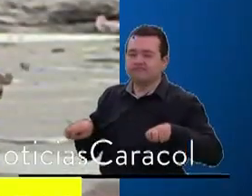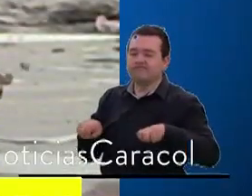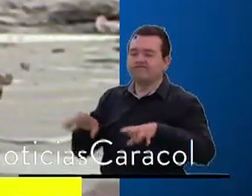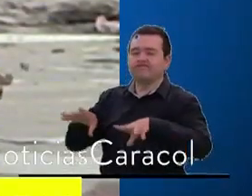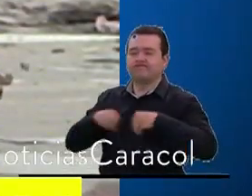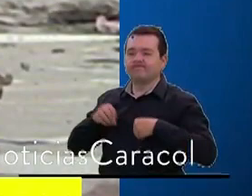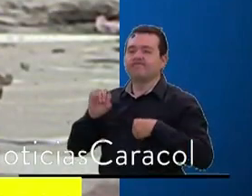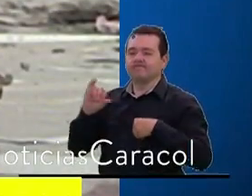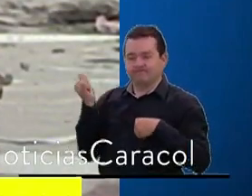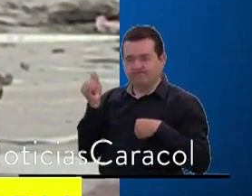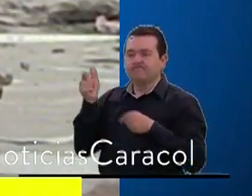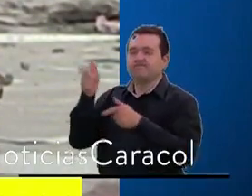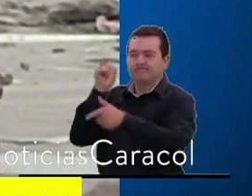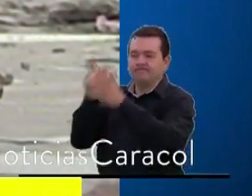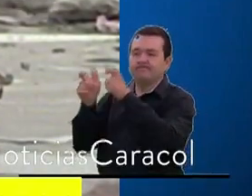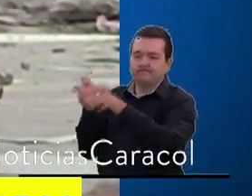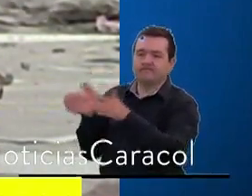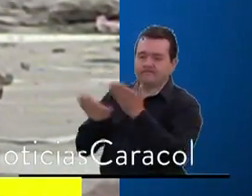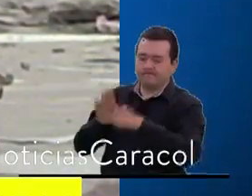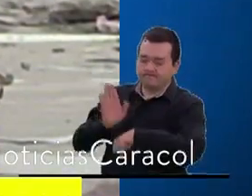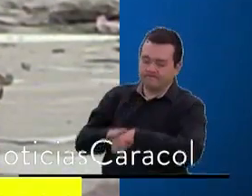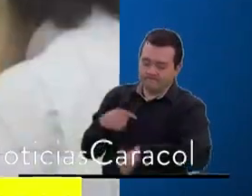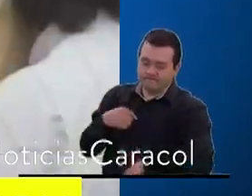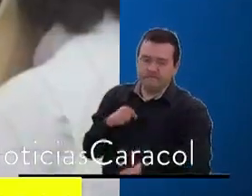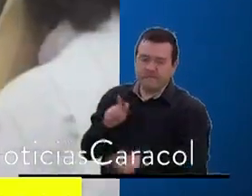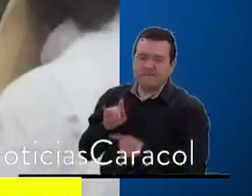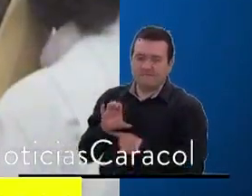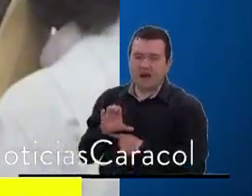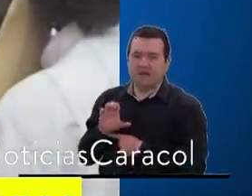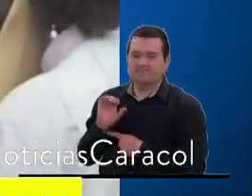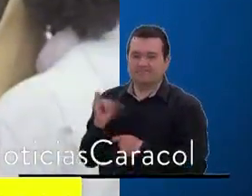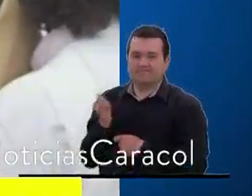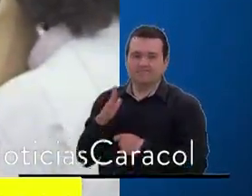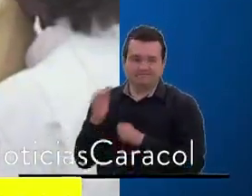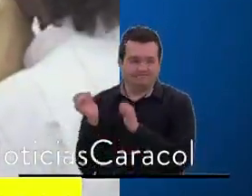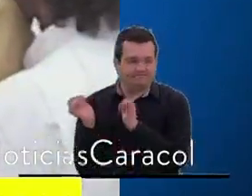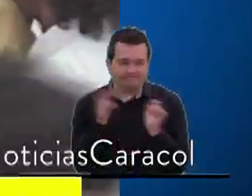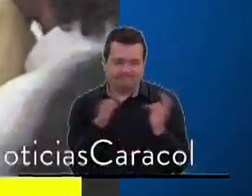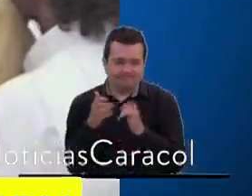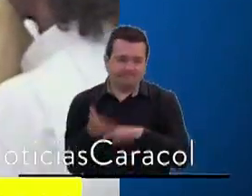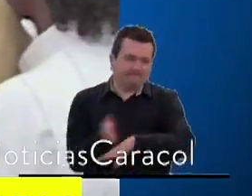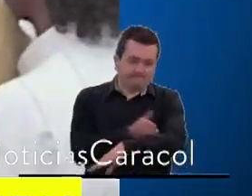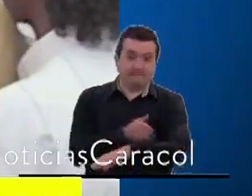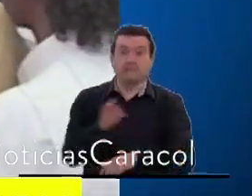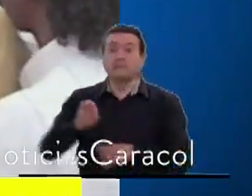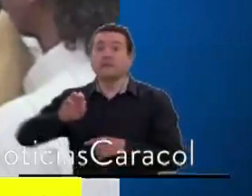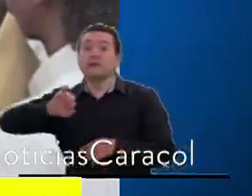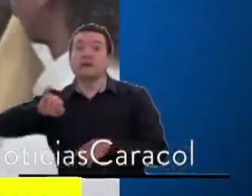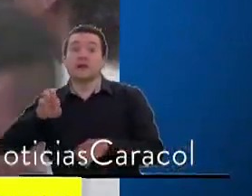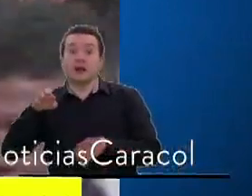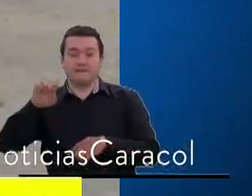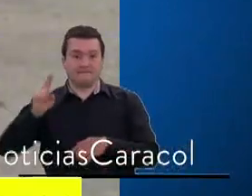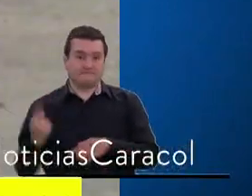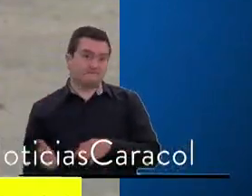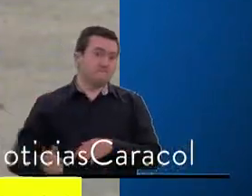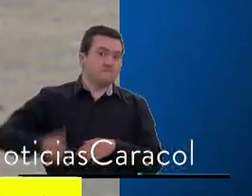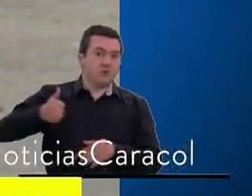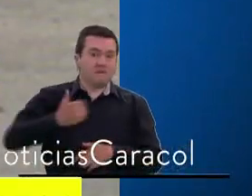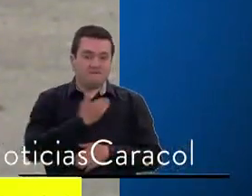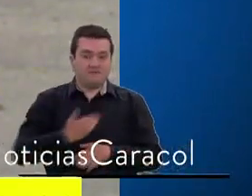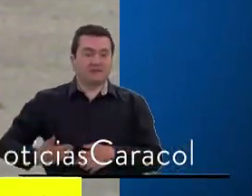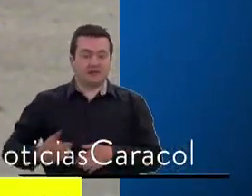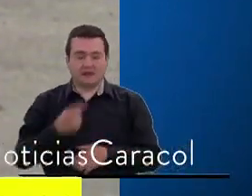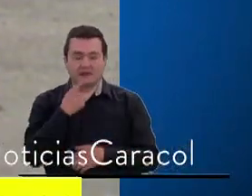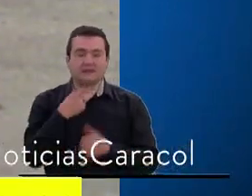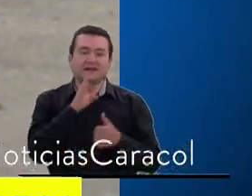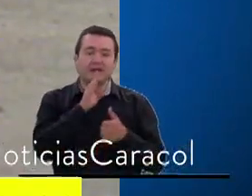homicidios ocurridos en el marco del conflicto armado. Así lo anunció la presidenta de la JEP, Patricia Linares. Homicidio de Álvaro